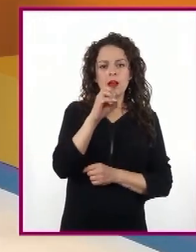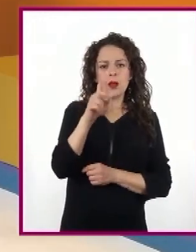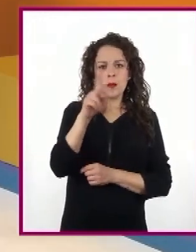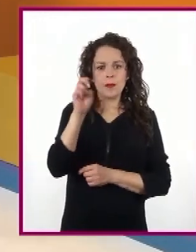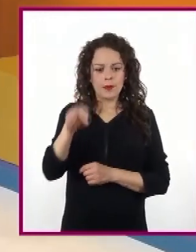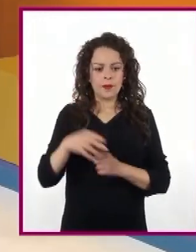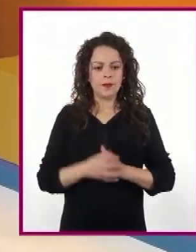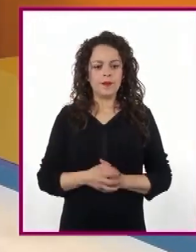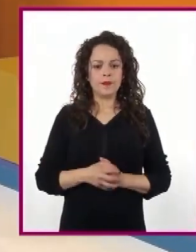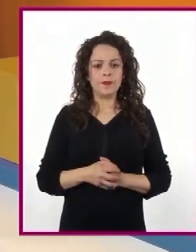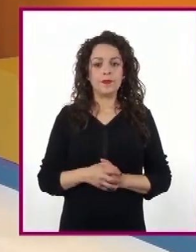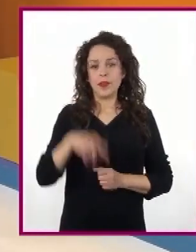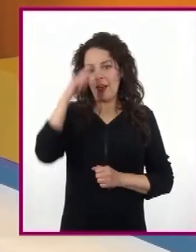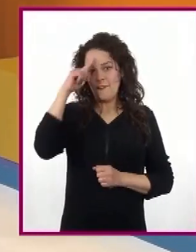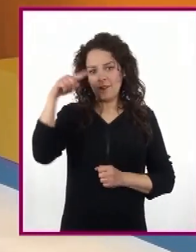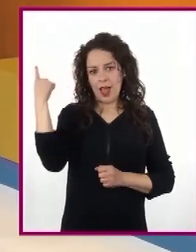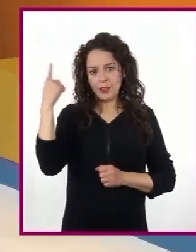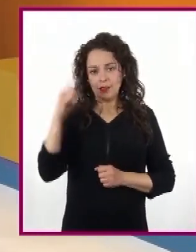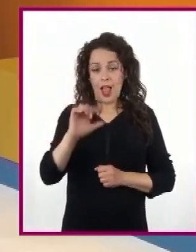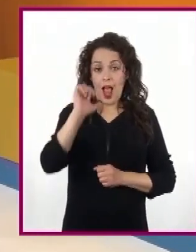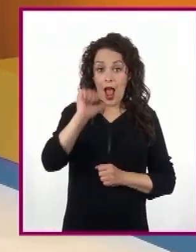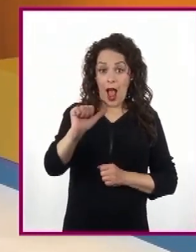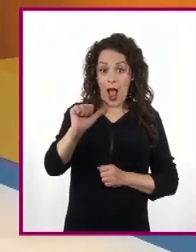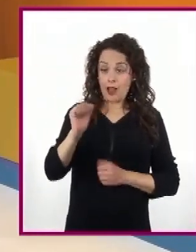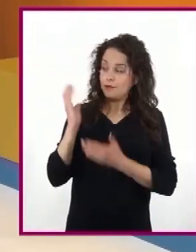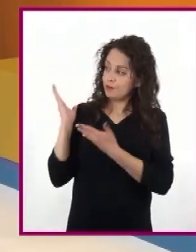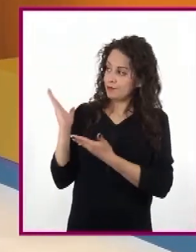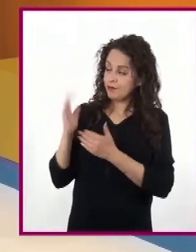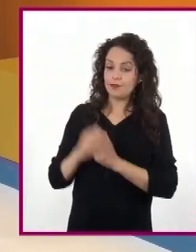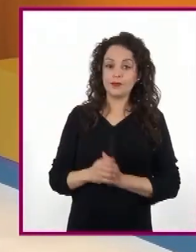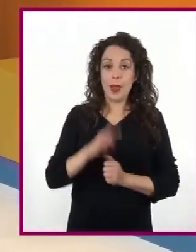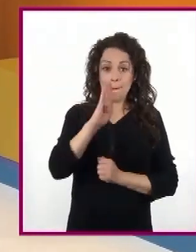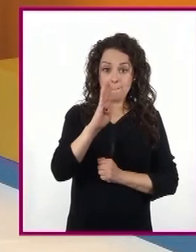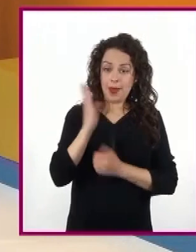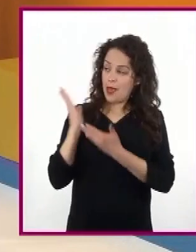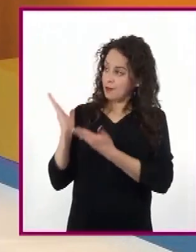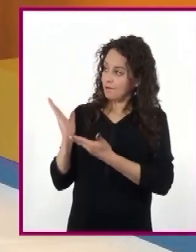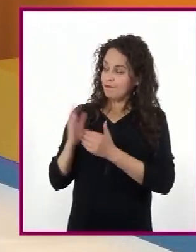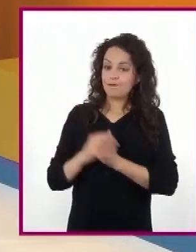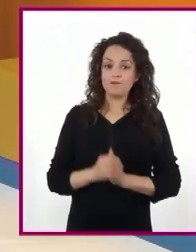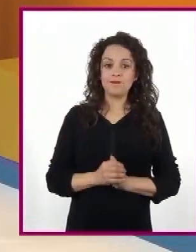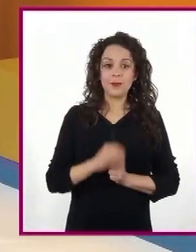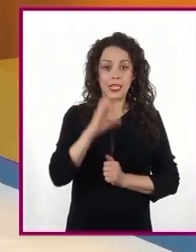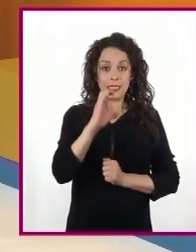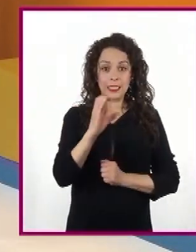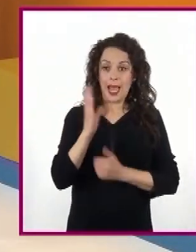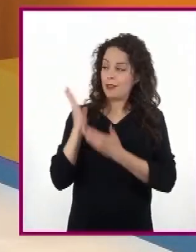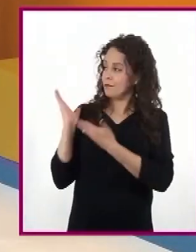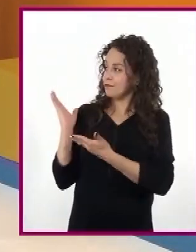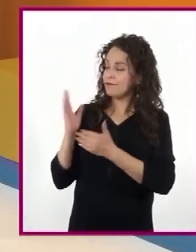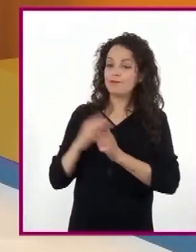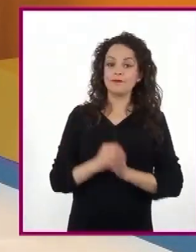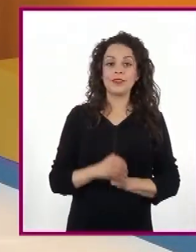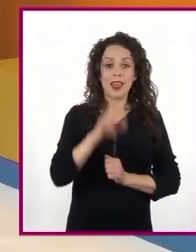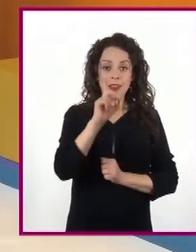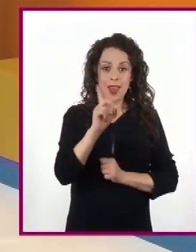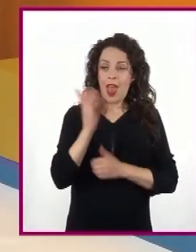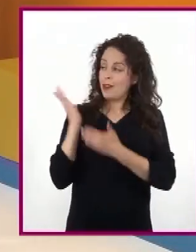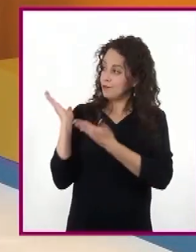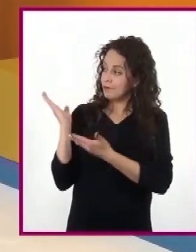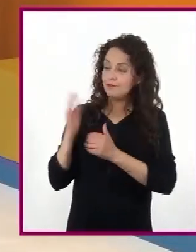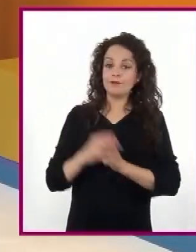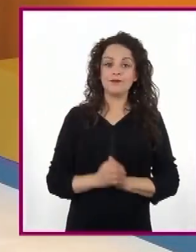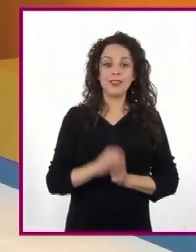A corresponde al clima tropical. B, clima seco. C, clima templado. D, clima